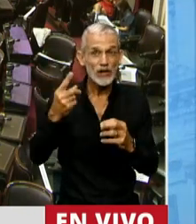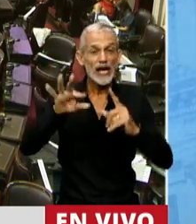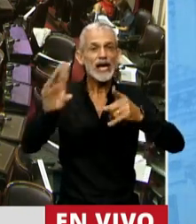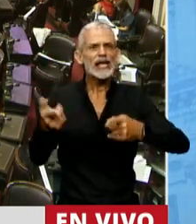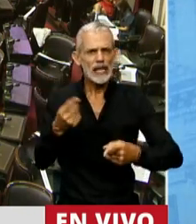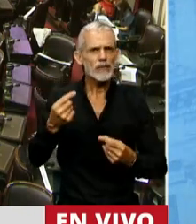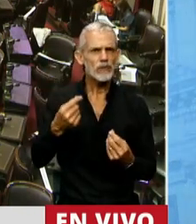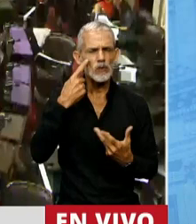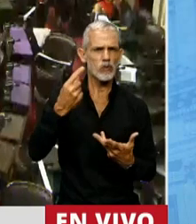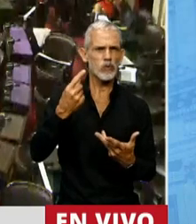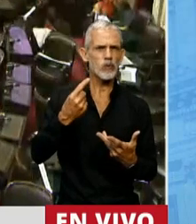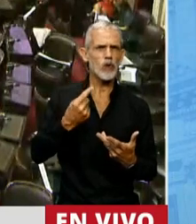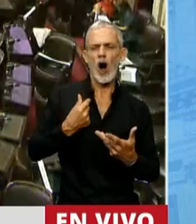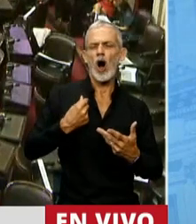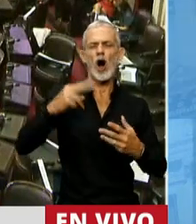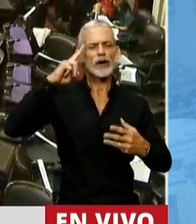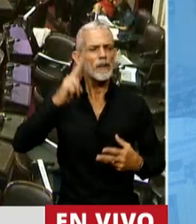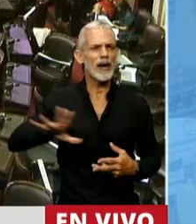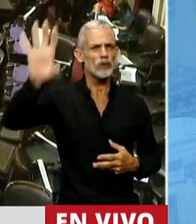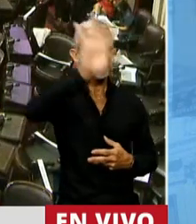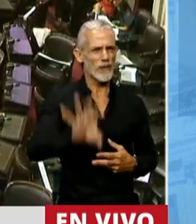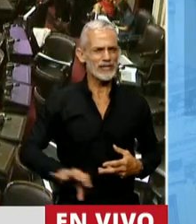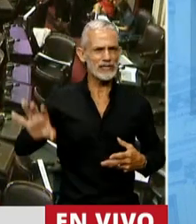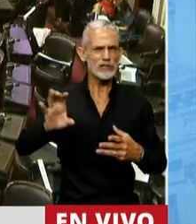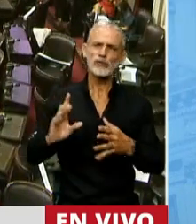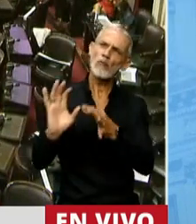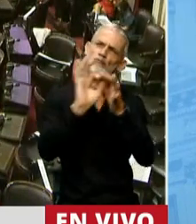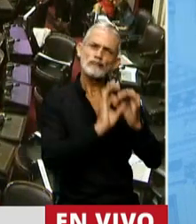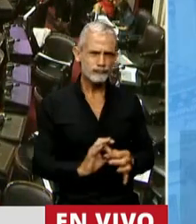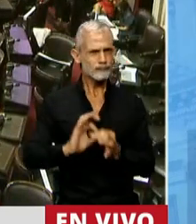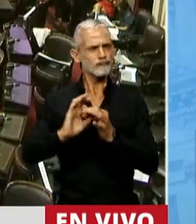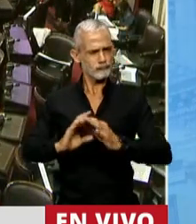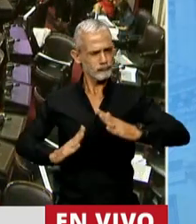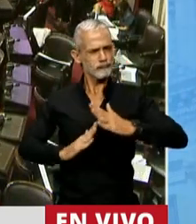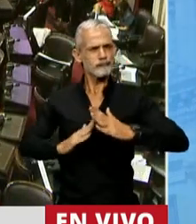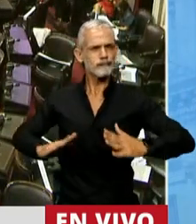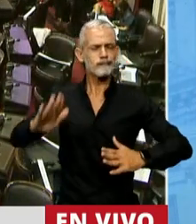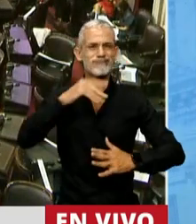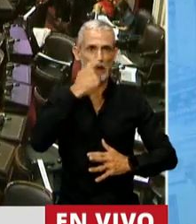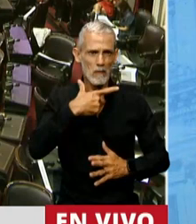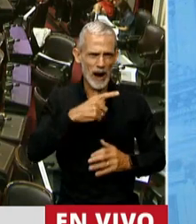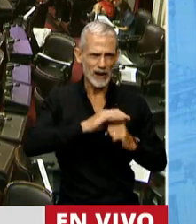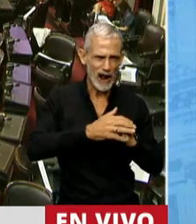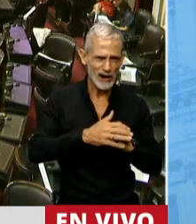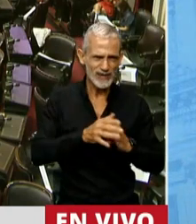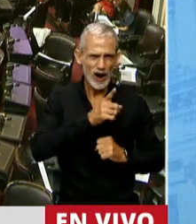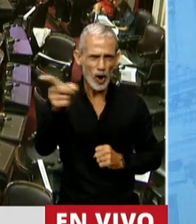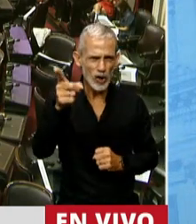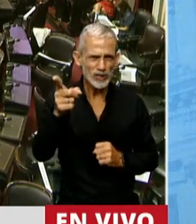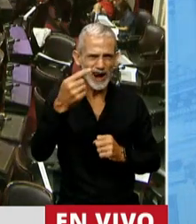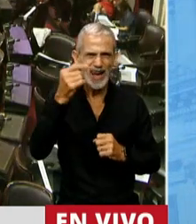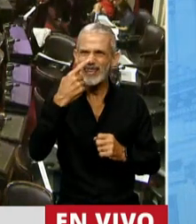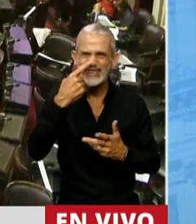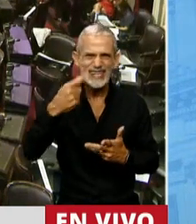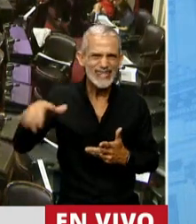vio defender en nombre del federalismo el pacto centralista y unitario de Macri y Larreta en contra de los intereses